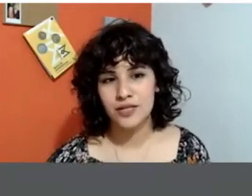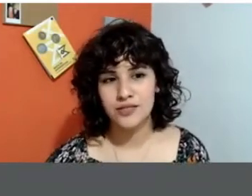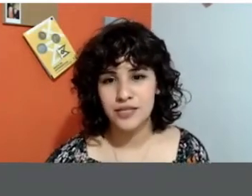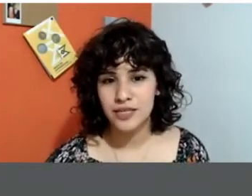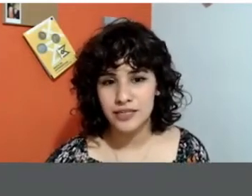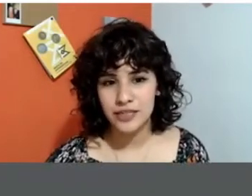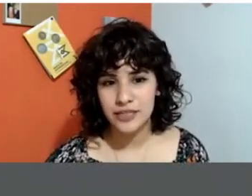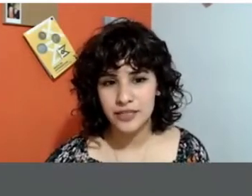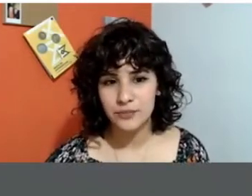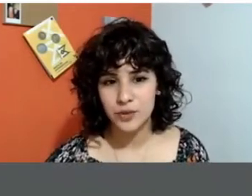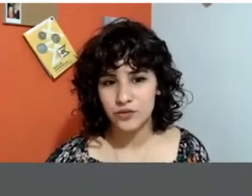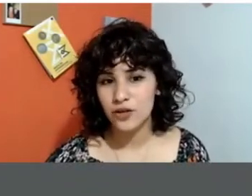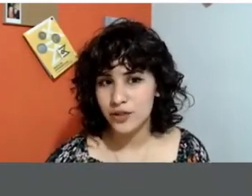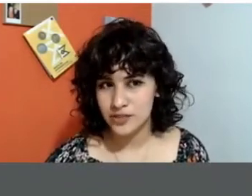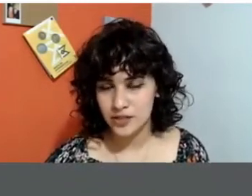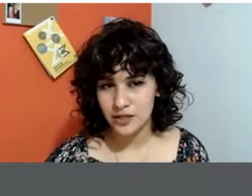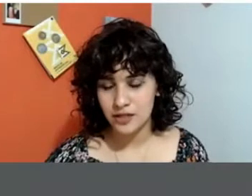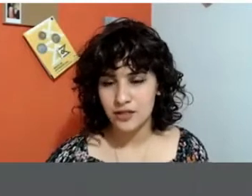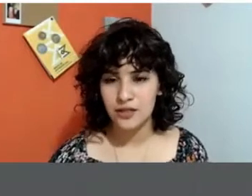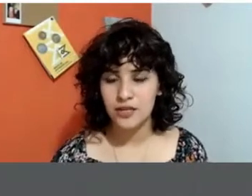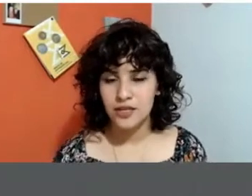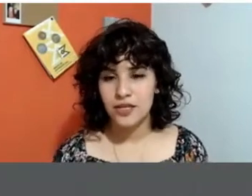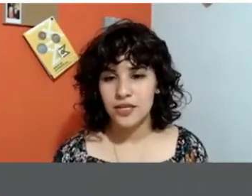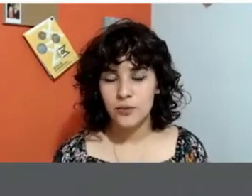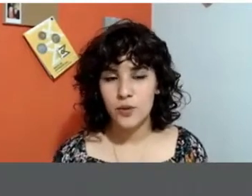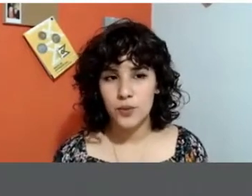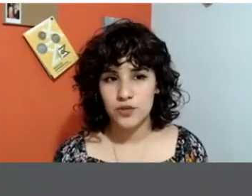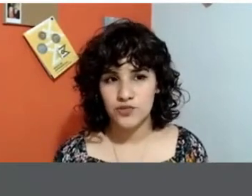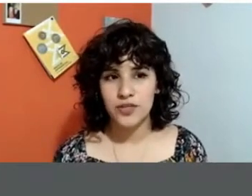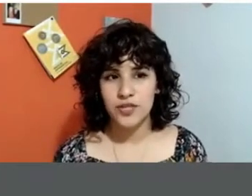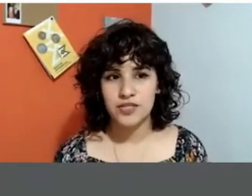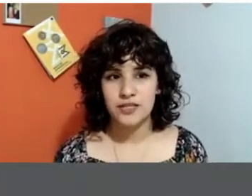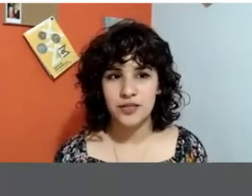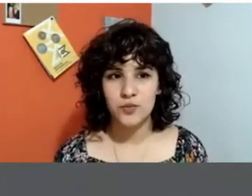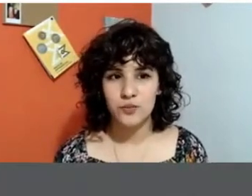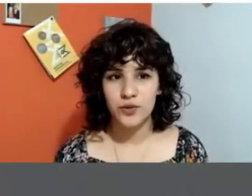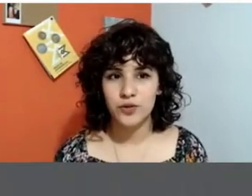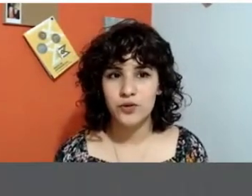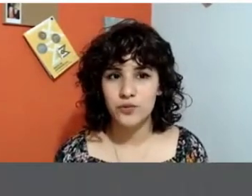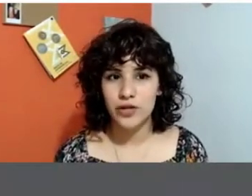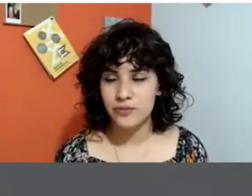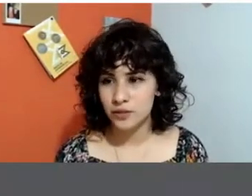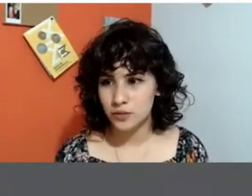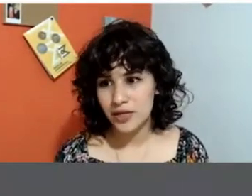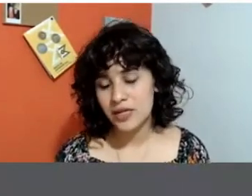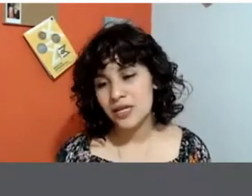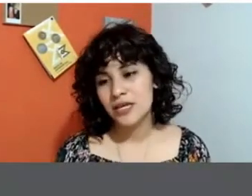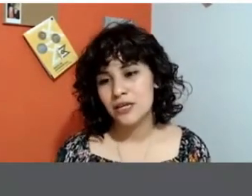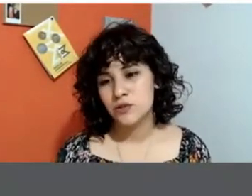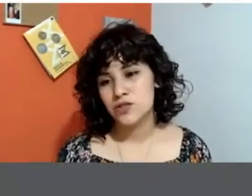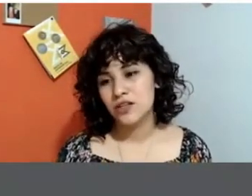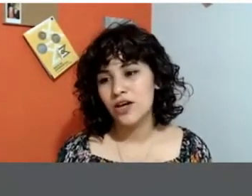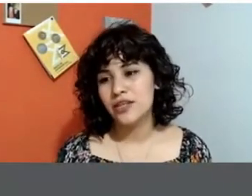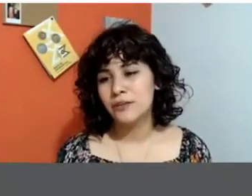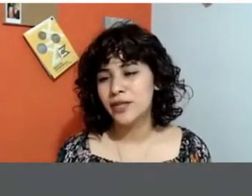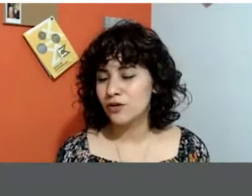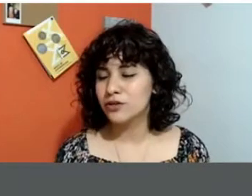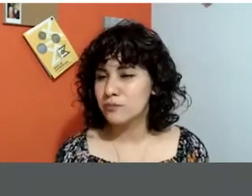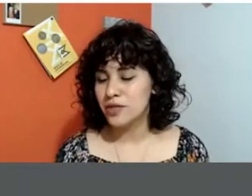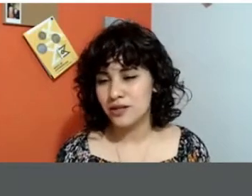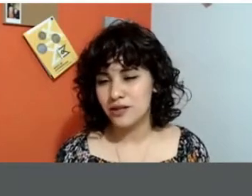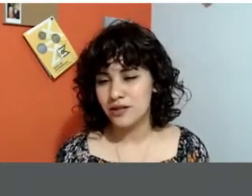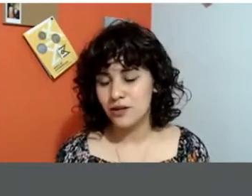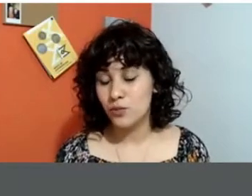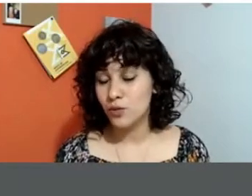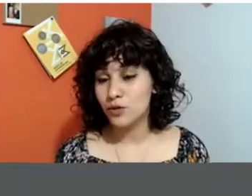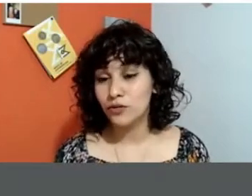Luego, el siguiente proyecto de aprendizaje que hemos propuesto aquí es el de un periódico mural virtual. Hemos tratado de adaptarlo